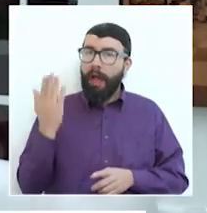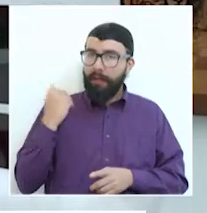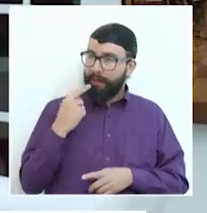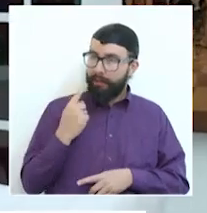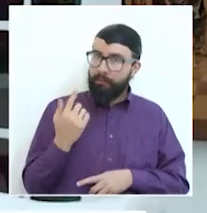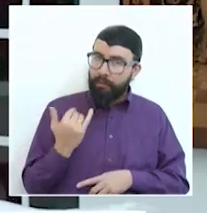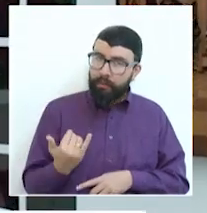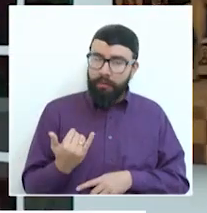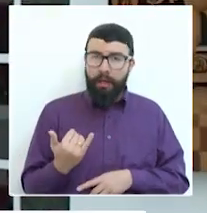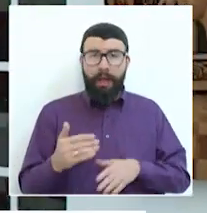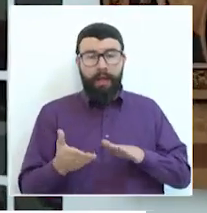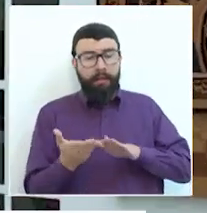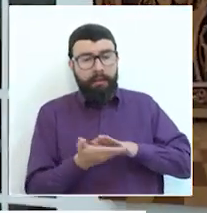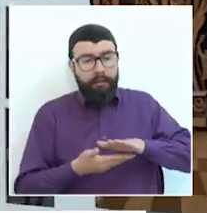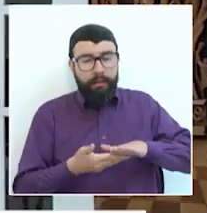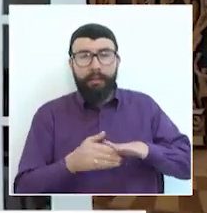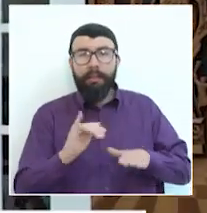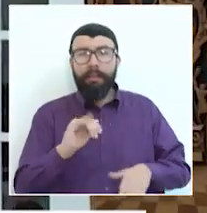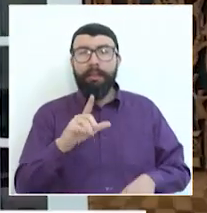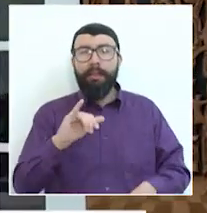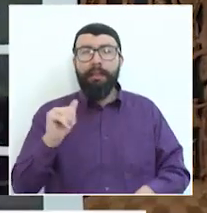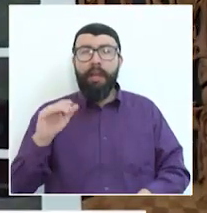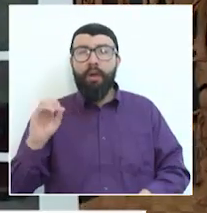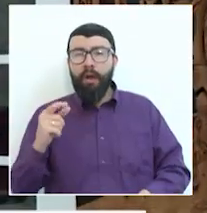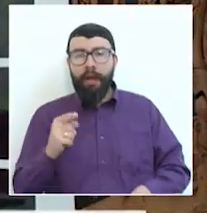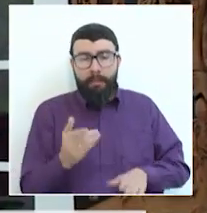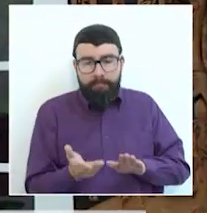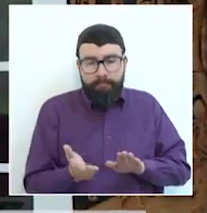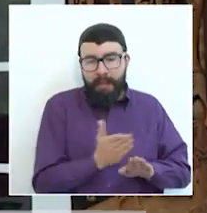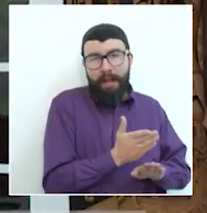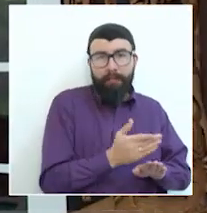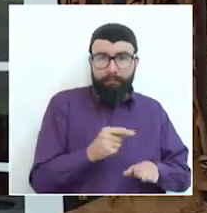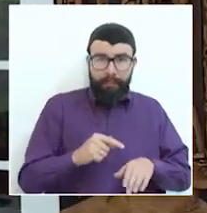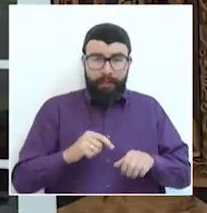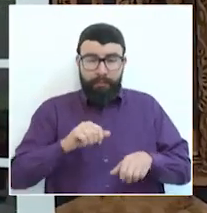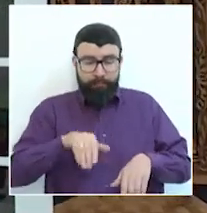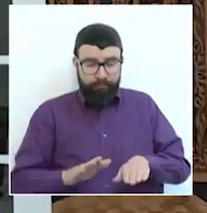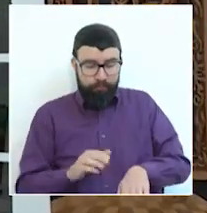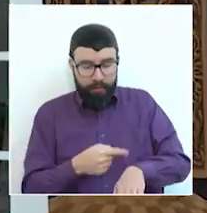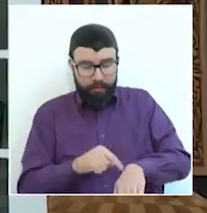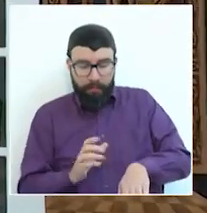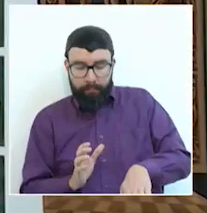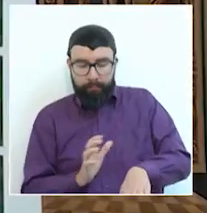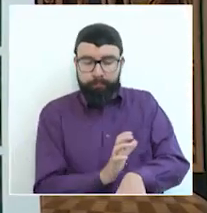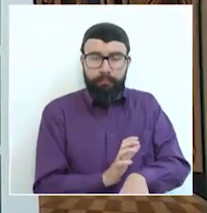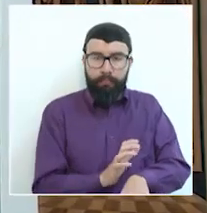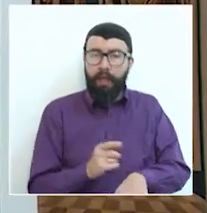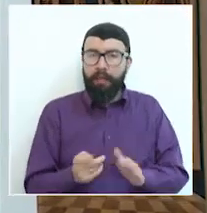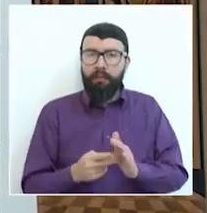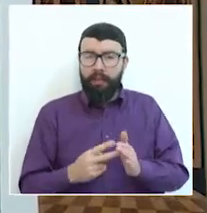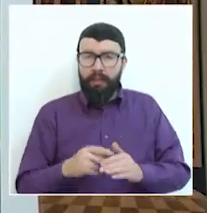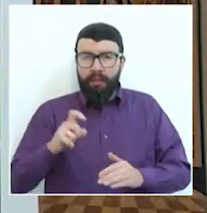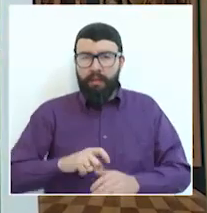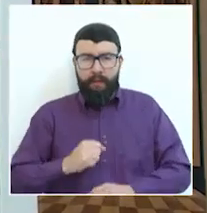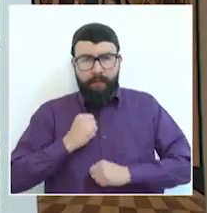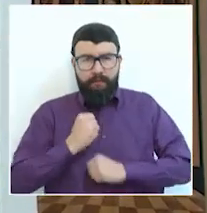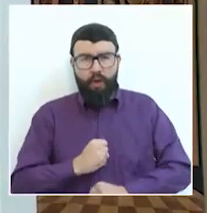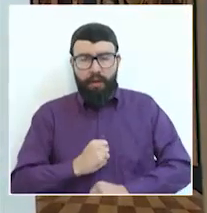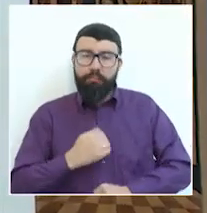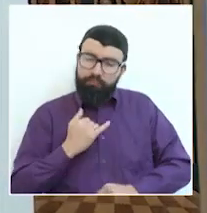el ilíaco estaba hacia la parte posterior. Entonces ya sabemos que el tratamiento va hacia la parte de